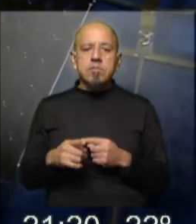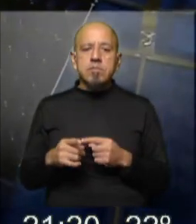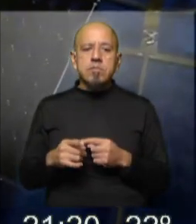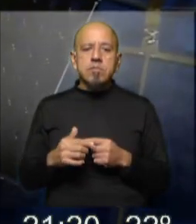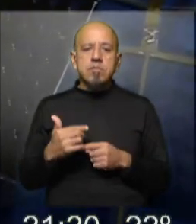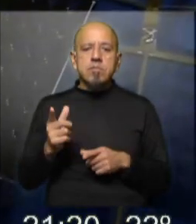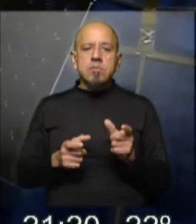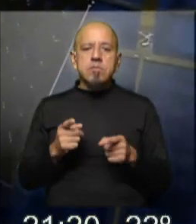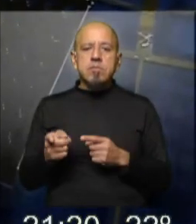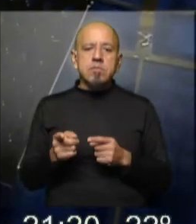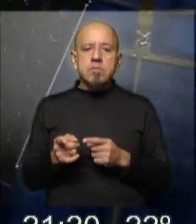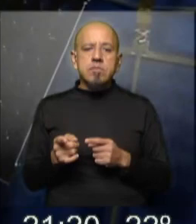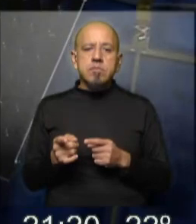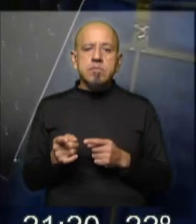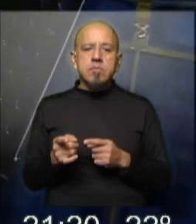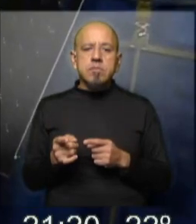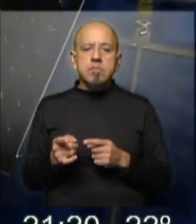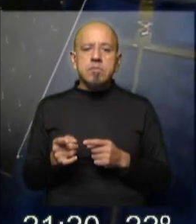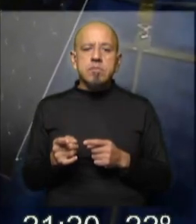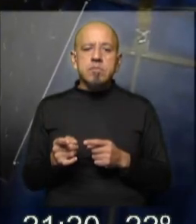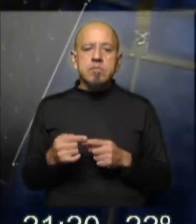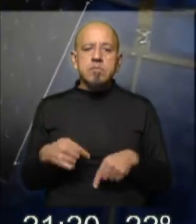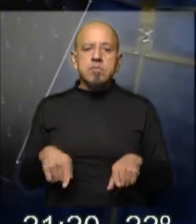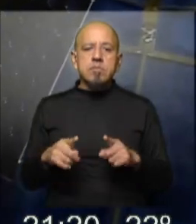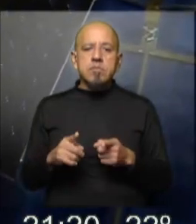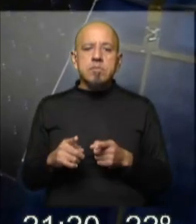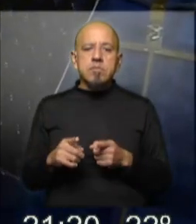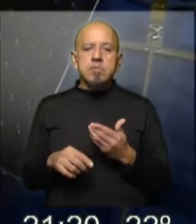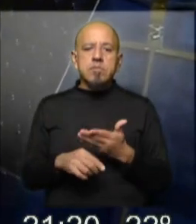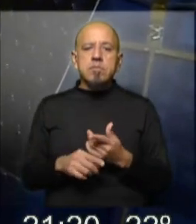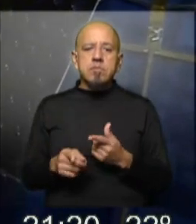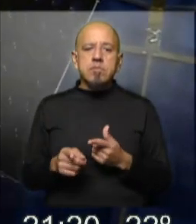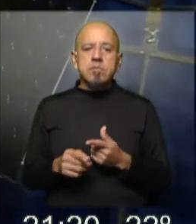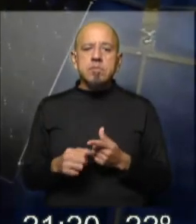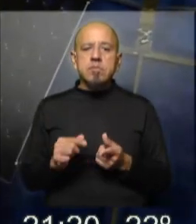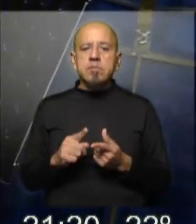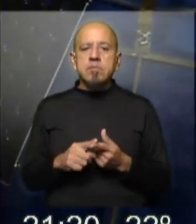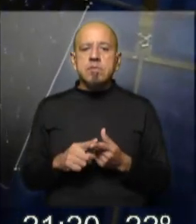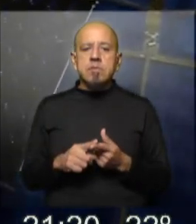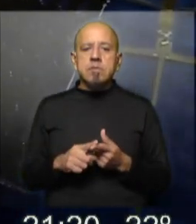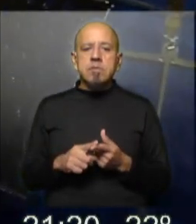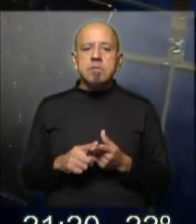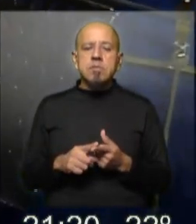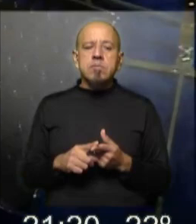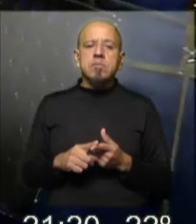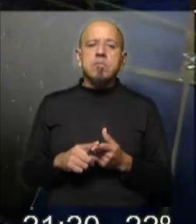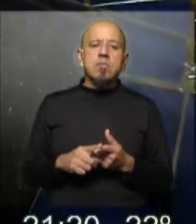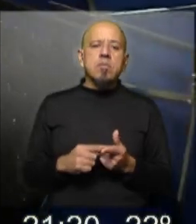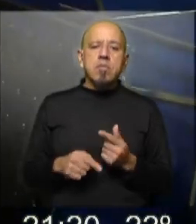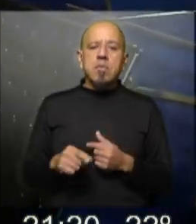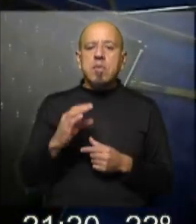gente pide de nuevo esa orquesta. Claro, ¿sí? Quiere bailar la gente, quiere bailar los clásicos. Y ahí están todos.